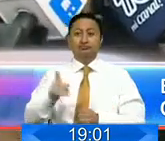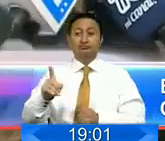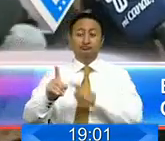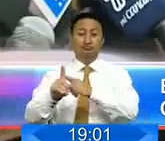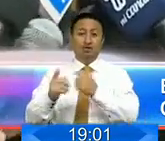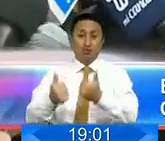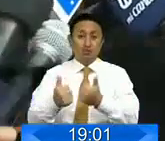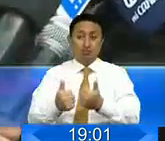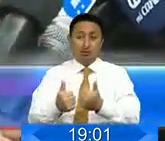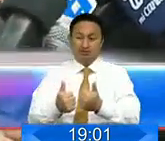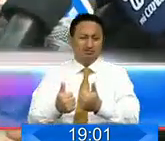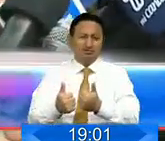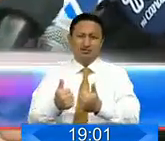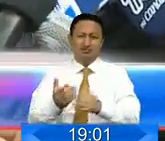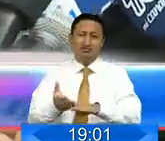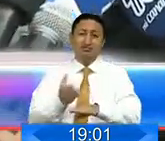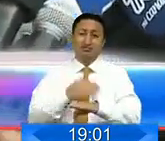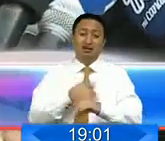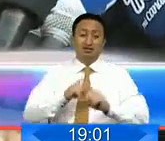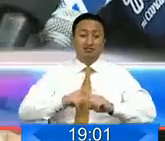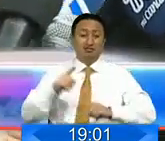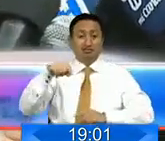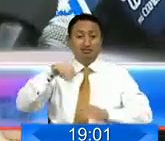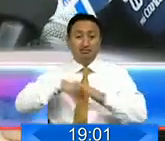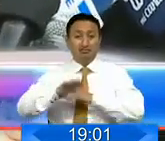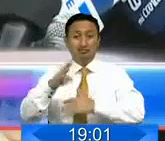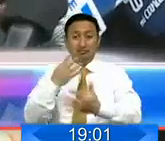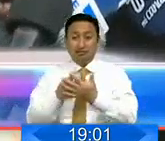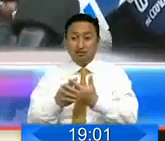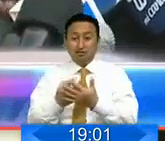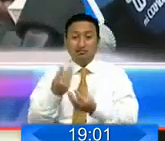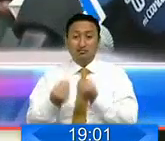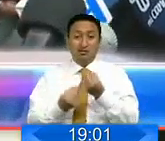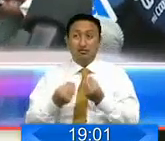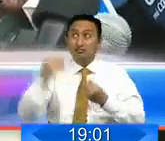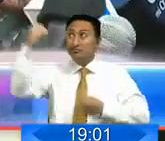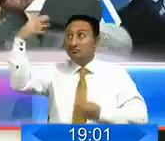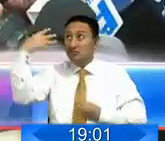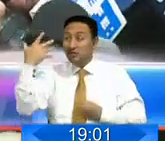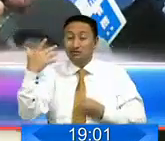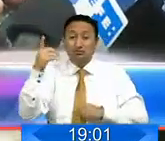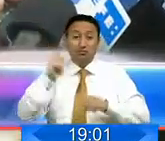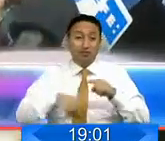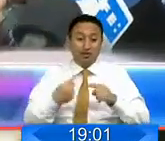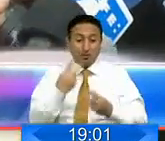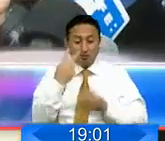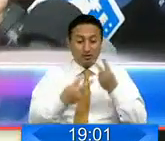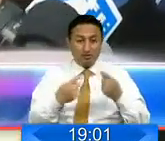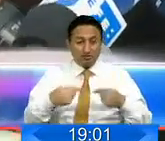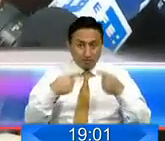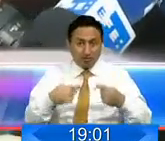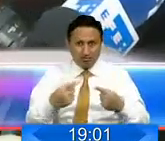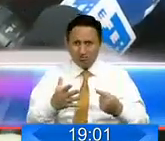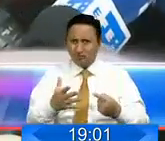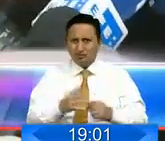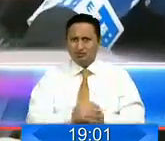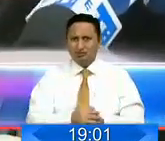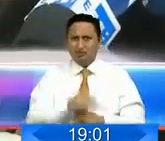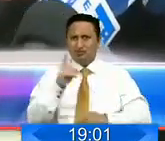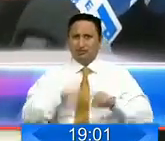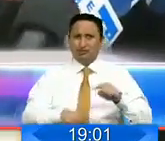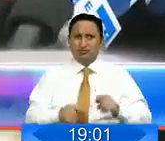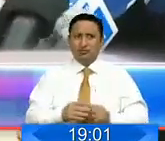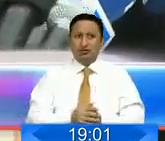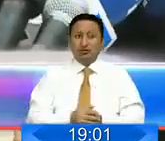siente tan bien como antes. Como prisioneros no tienen tiempo al aire libre, no pueden ser visitados diariamente y realmente